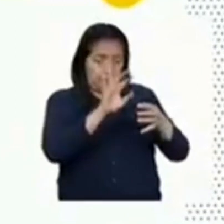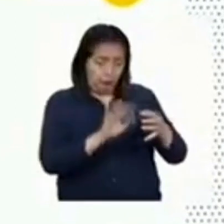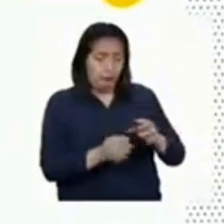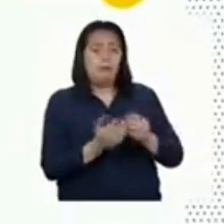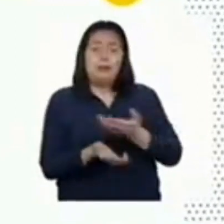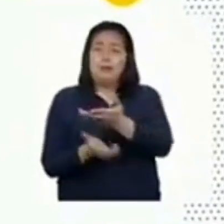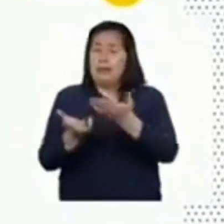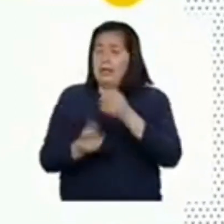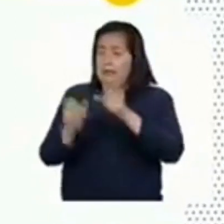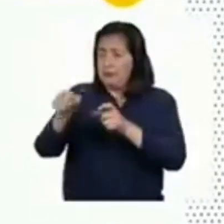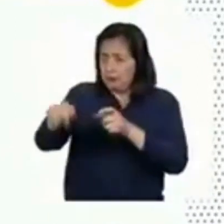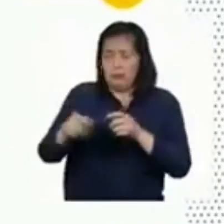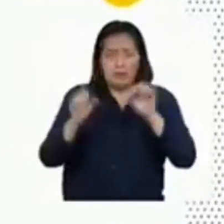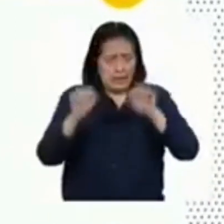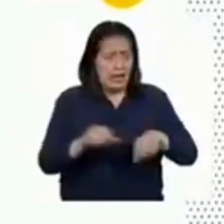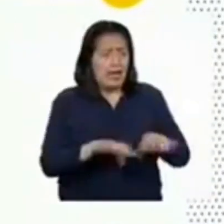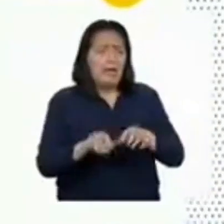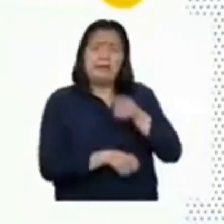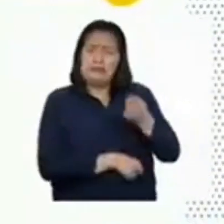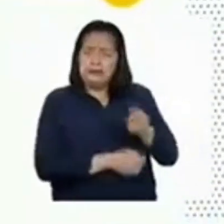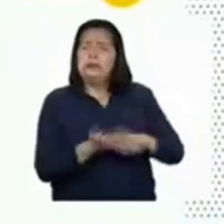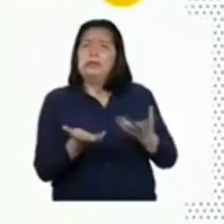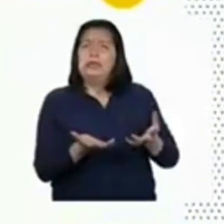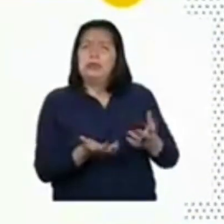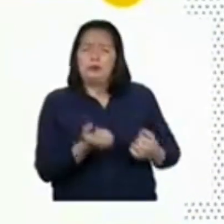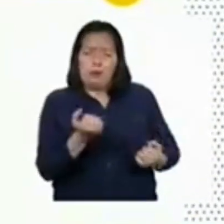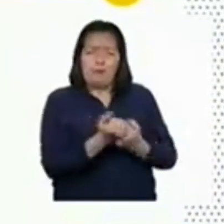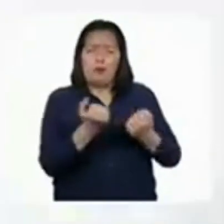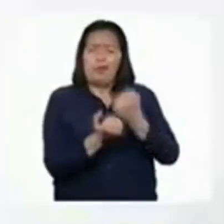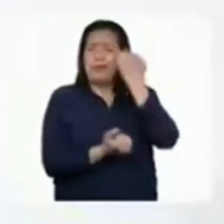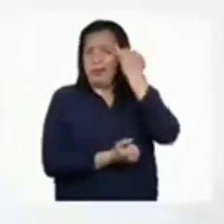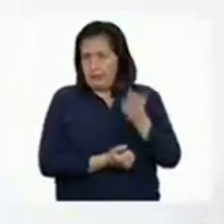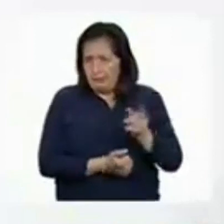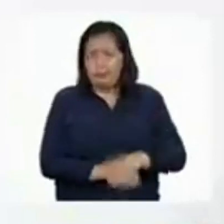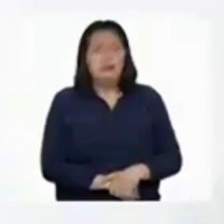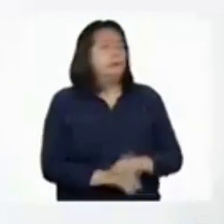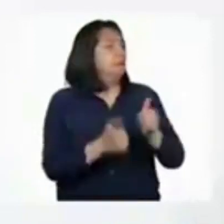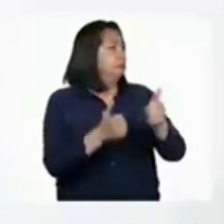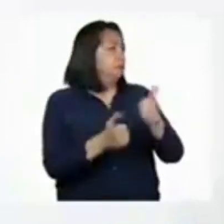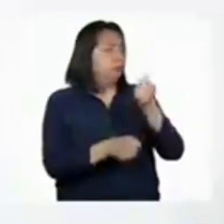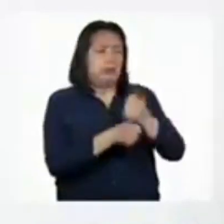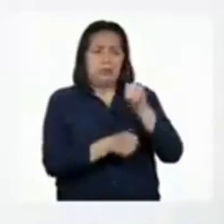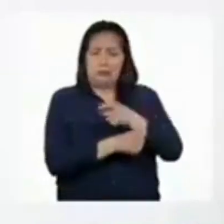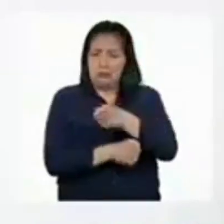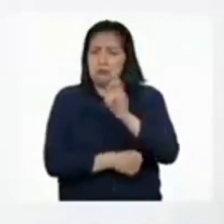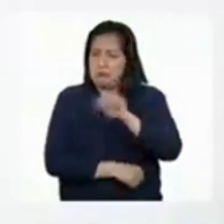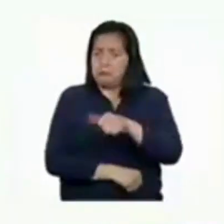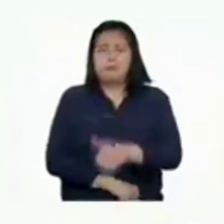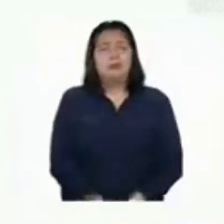puede invitar al lector a actuar con respecto al tema o apoyar la propuesta. Muy buen trabajo,